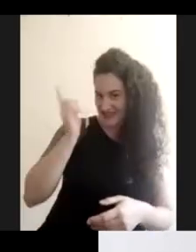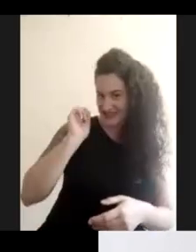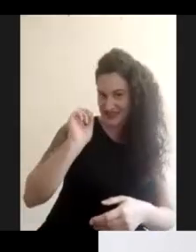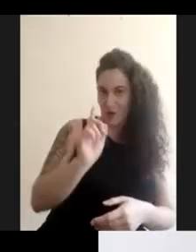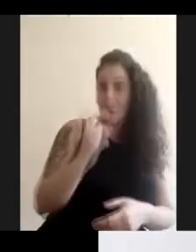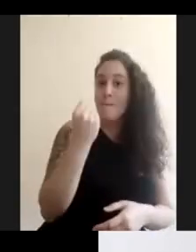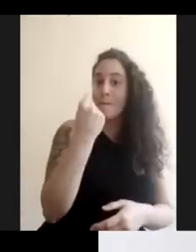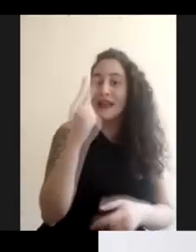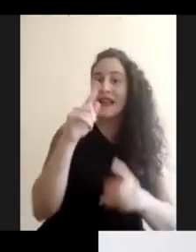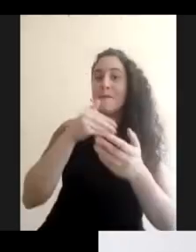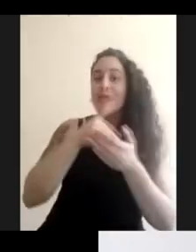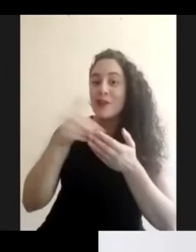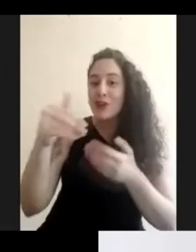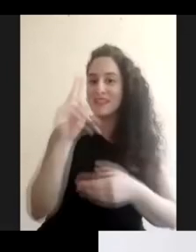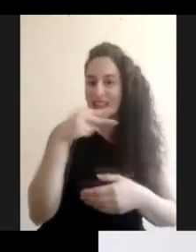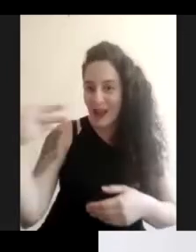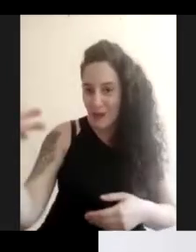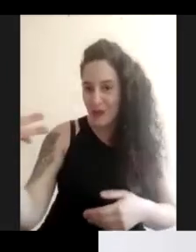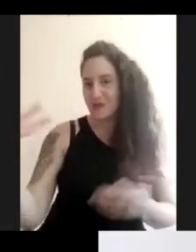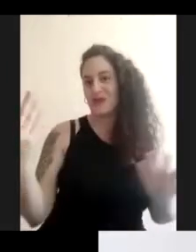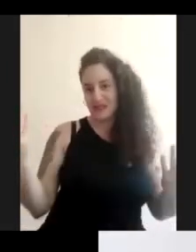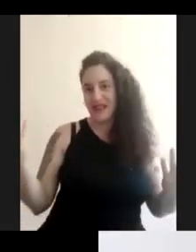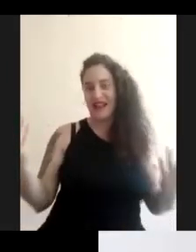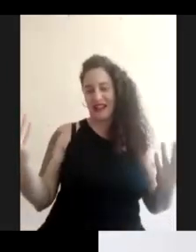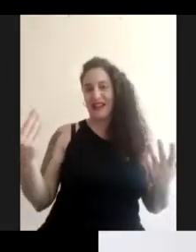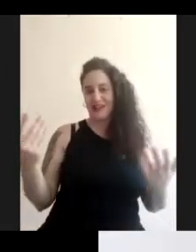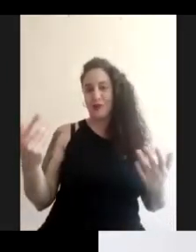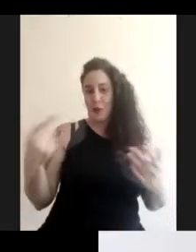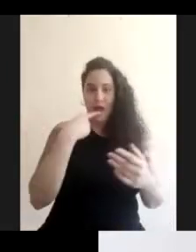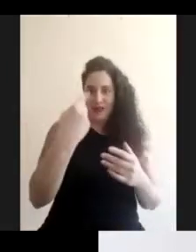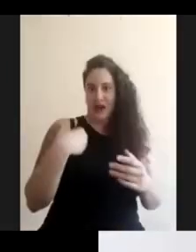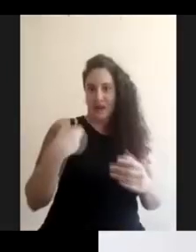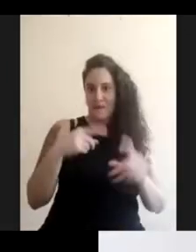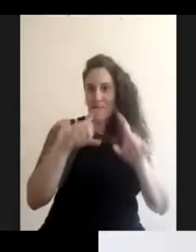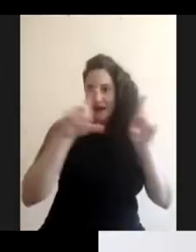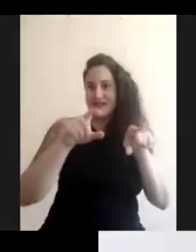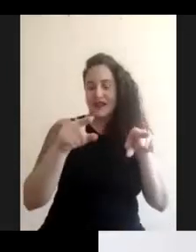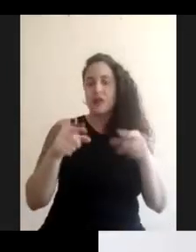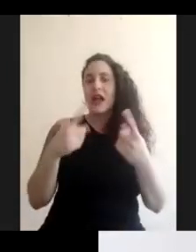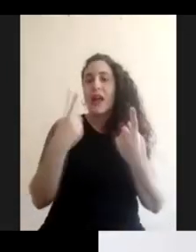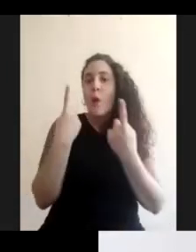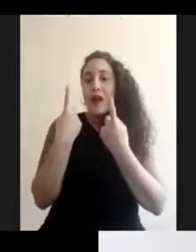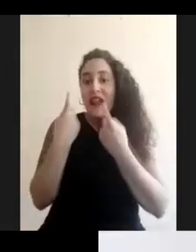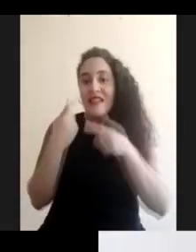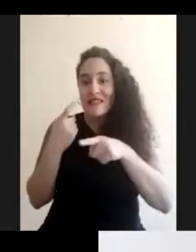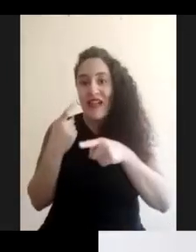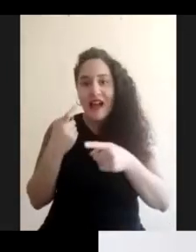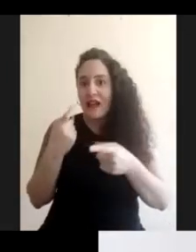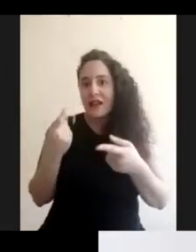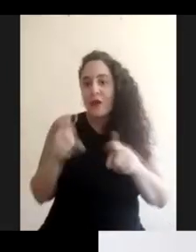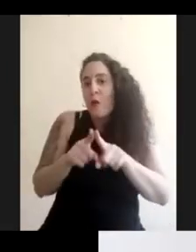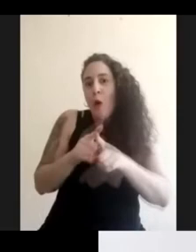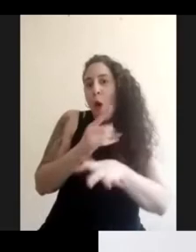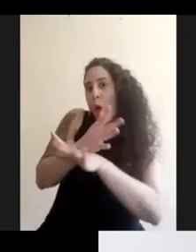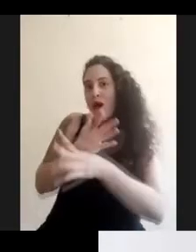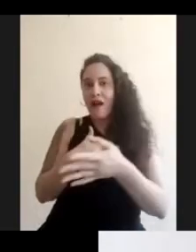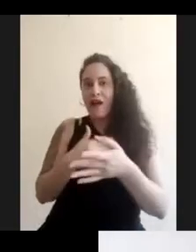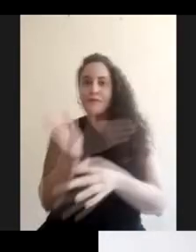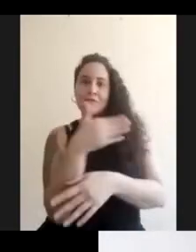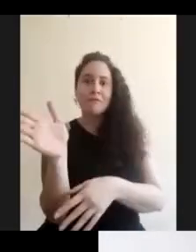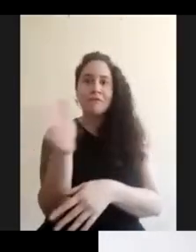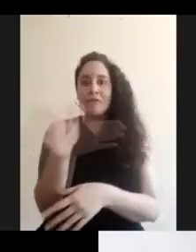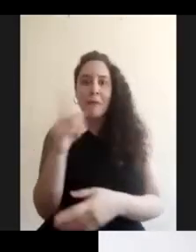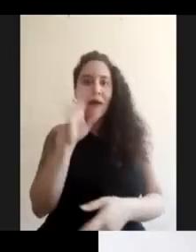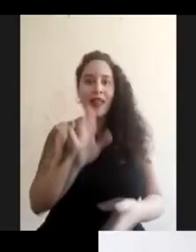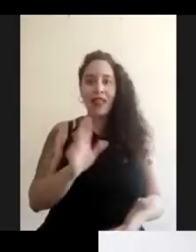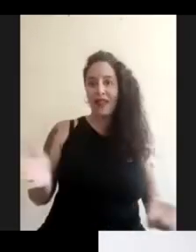propias cuentas. O sea que hablamos de este tipo de cosas, de una necesidad, se está jugando con una necesidad, como se está viendo, se está jugando tanto con